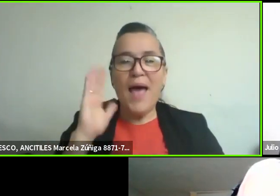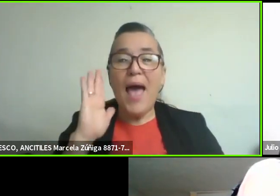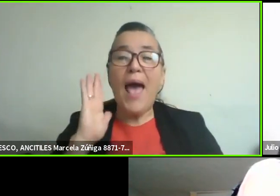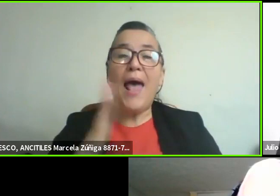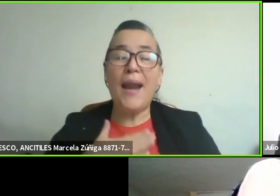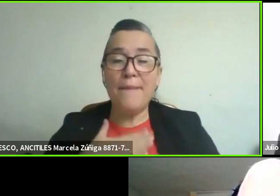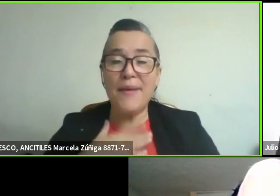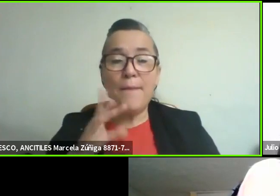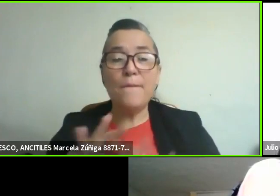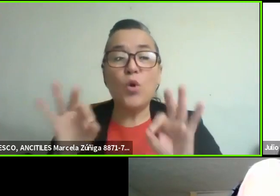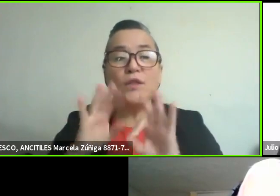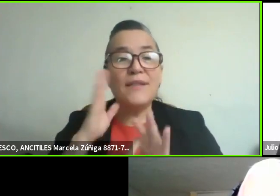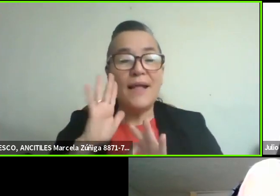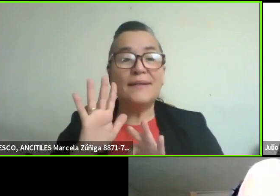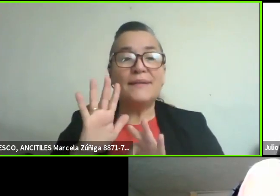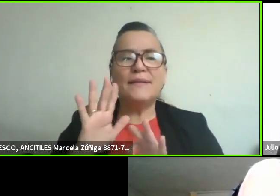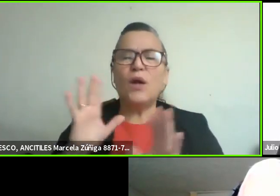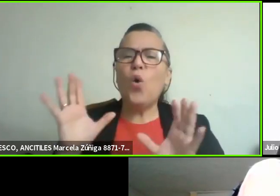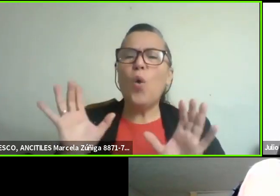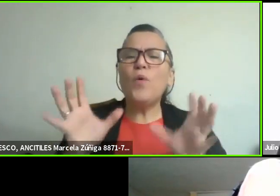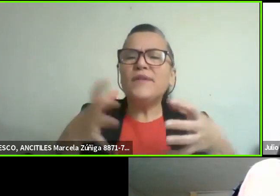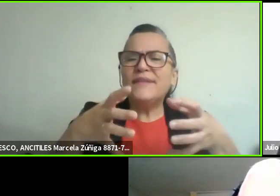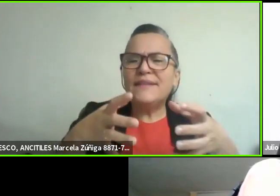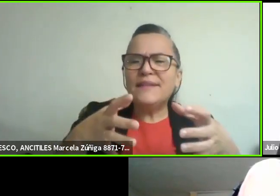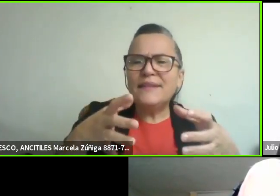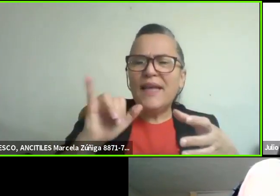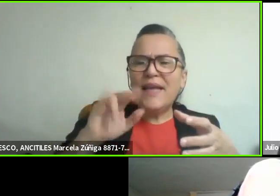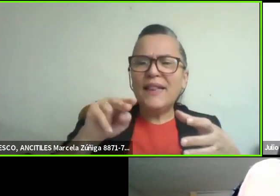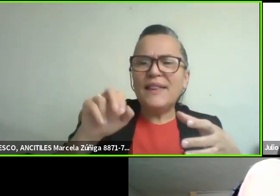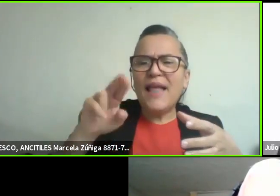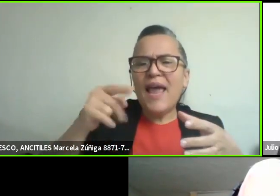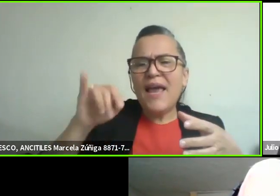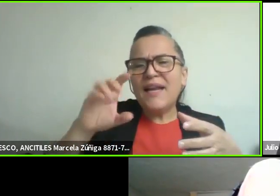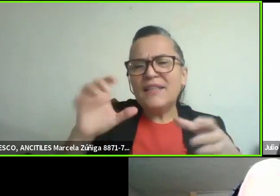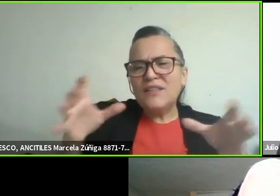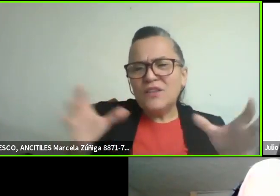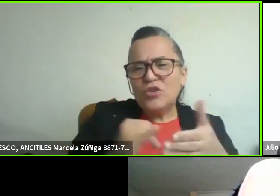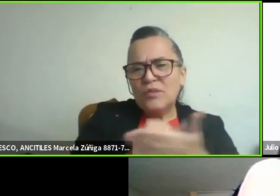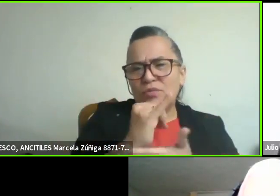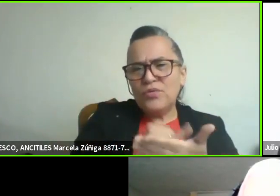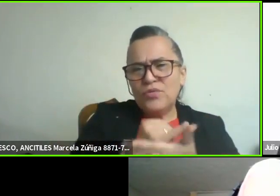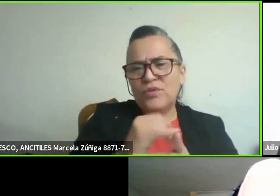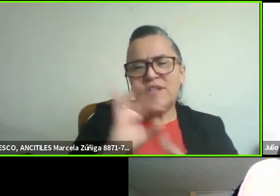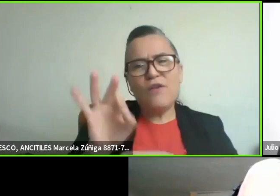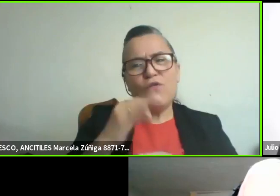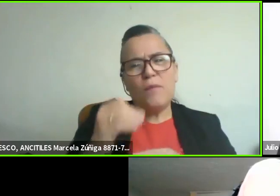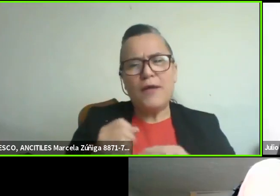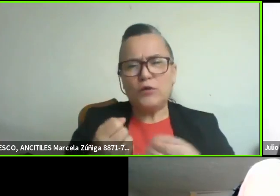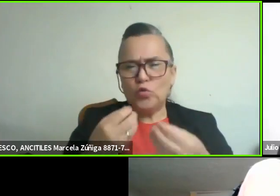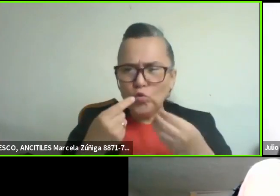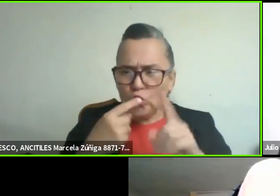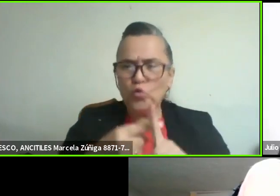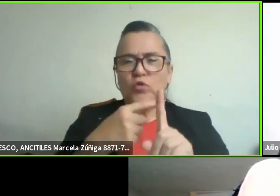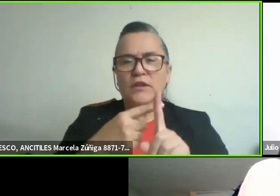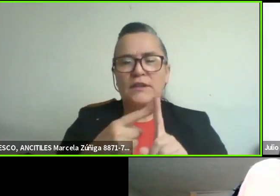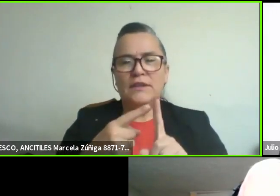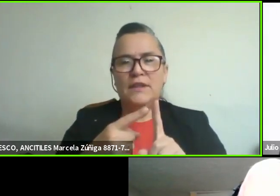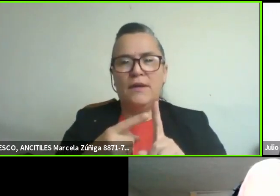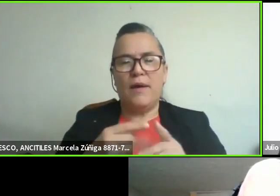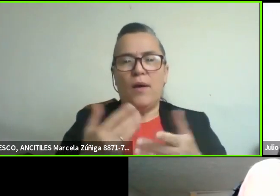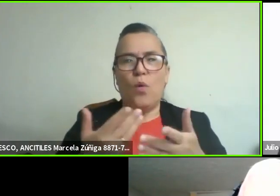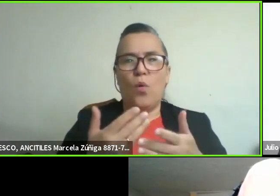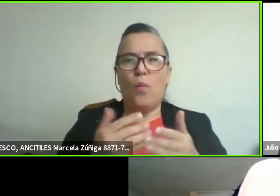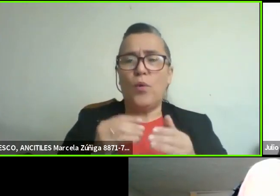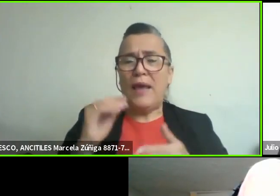dice cómo lograr la integración de la investigación desde la otra acción sustantiva la universidad lo académico esto por cuanto son cavas del